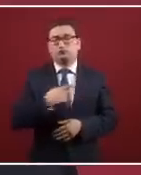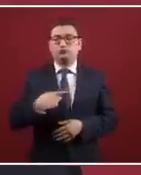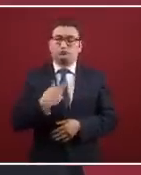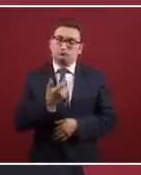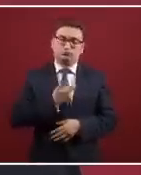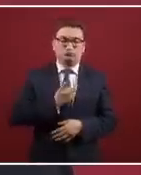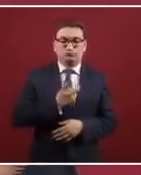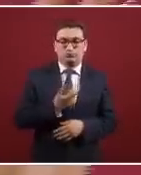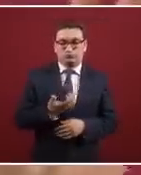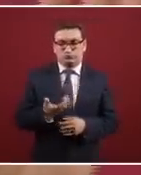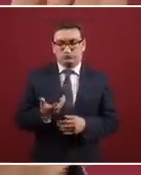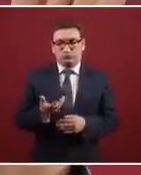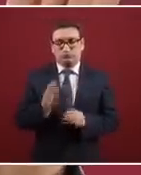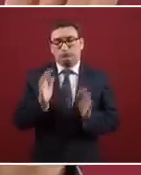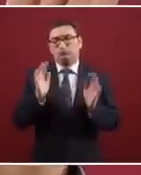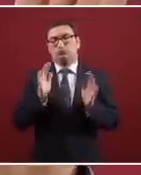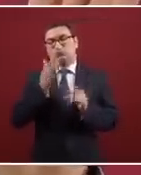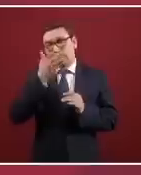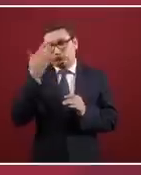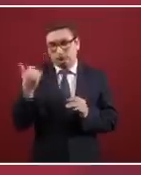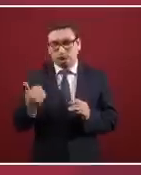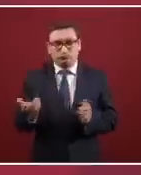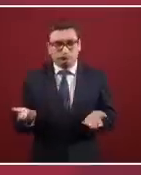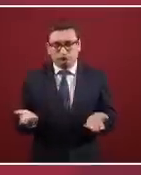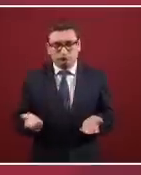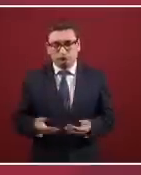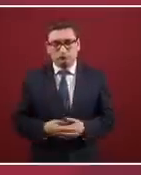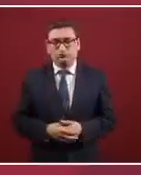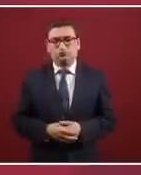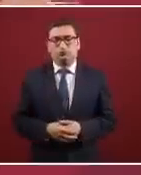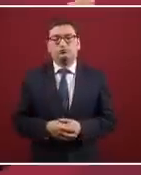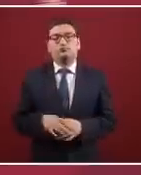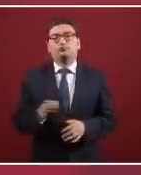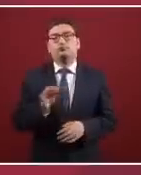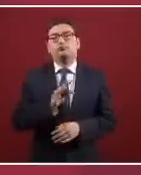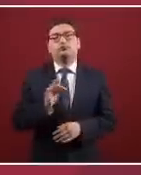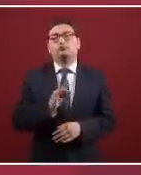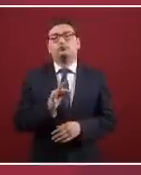3,000 millones de dólares. No sabemos, en una de esas